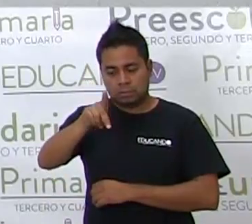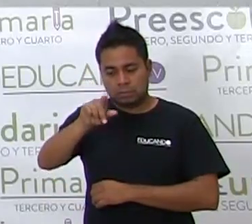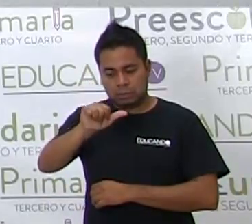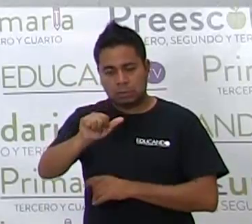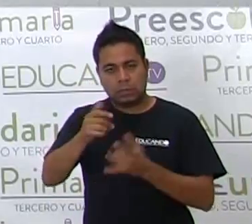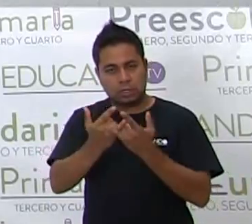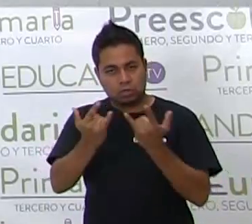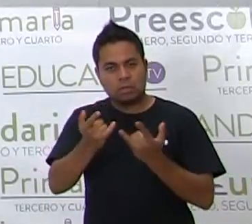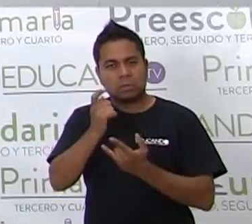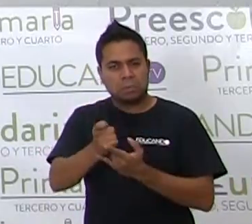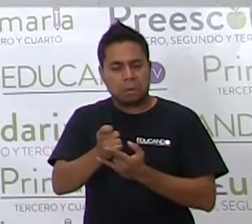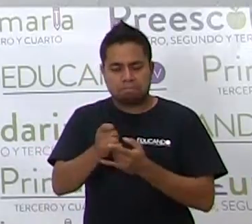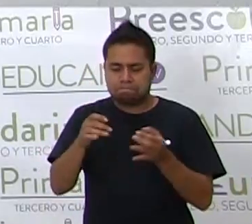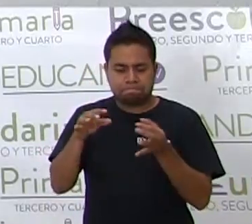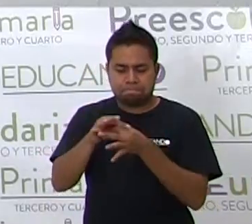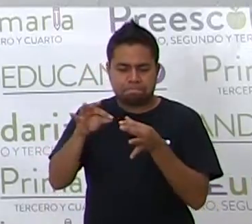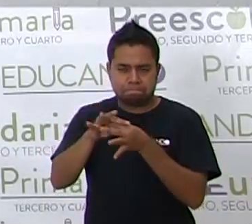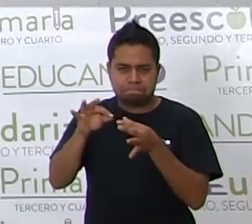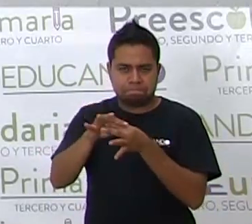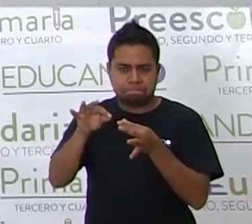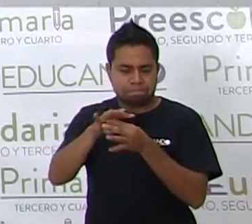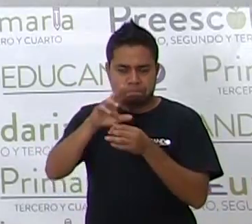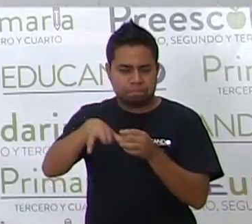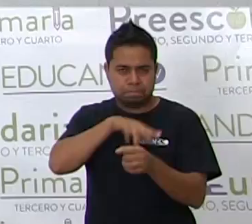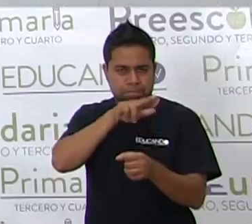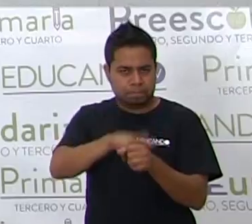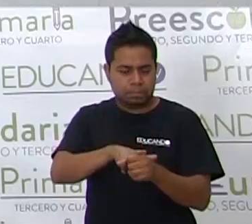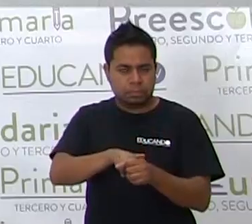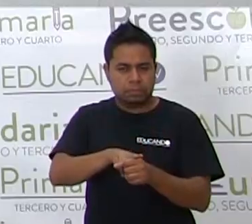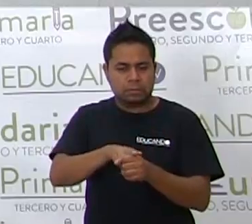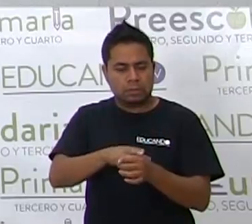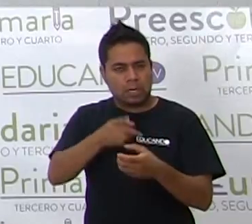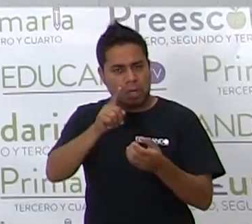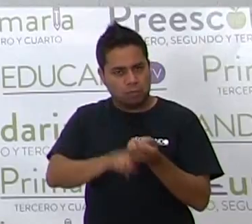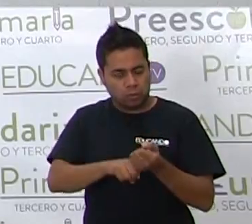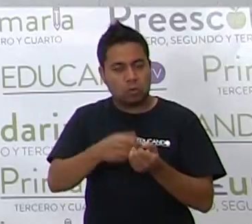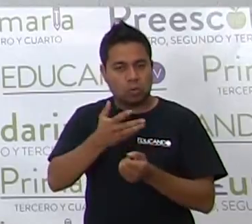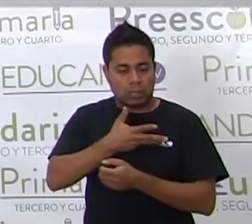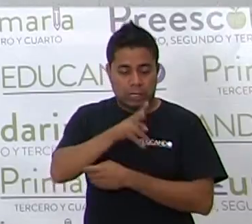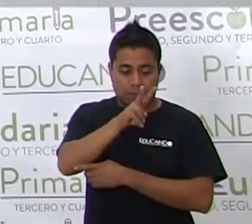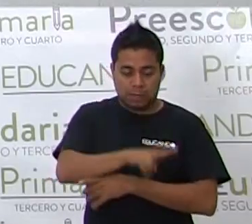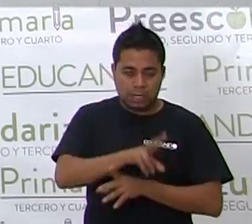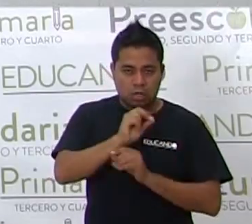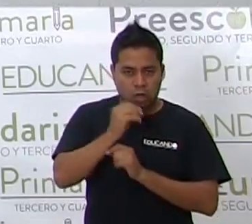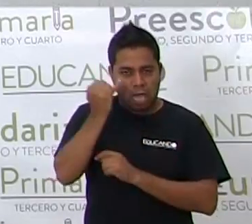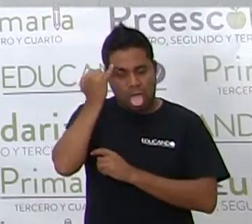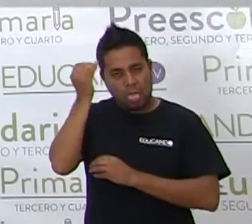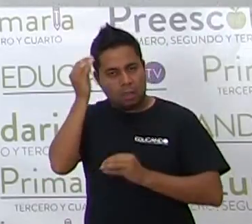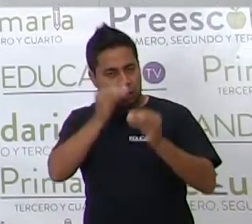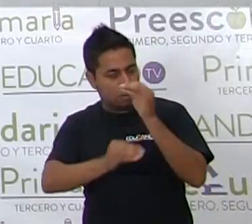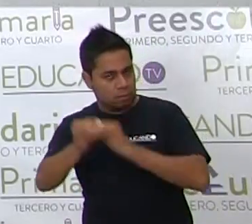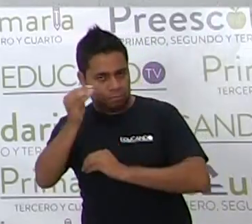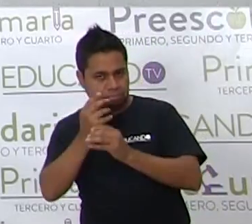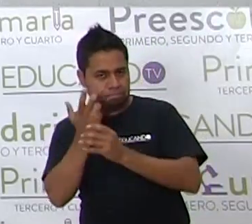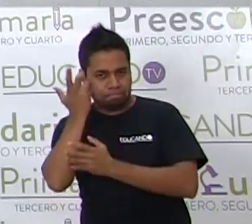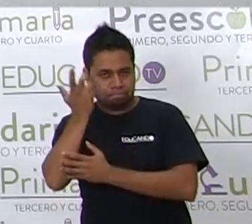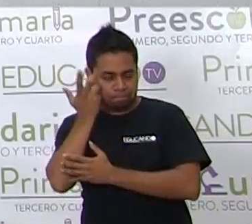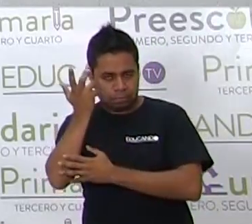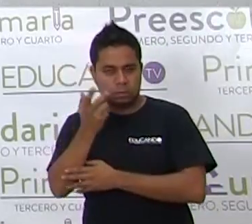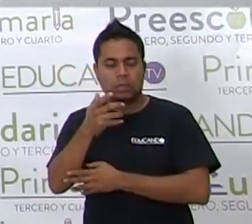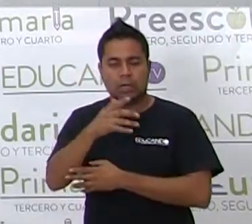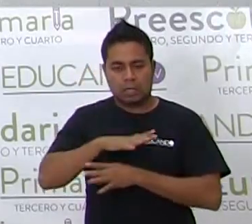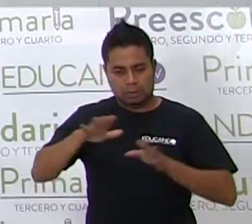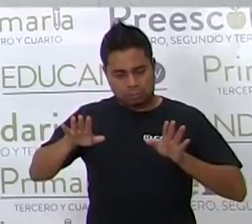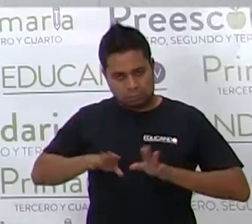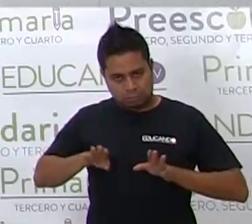narración popular. Narración popular en la cual ocurren hechos reales o fabulosos, los cuales cuentan con